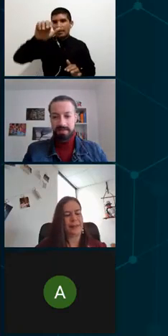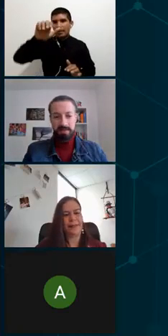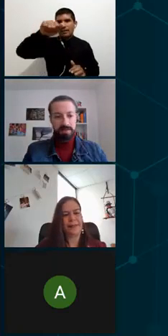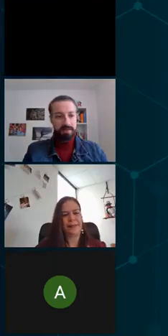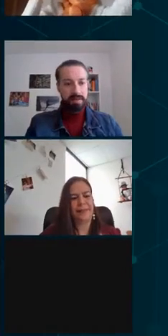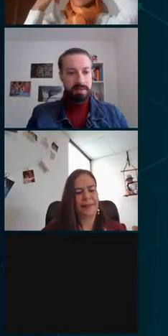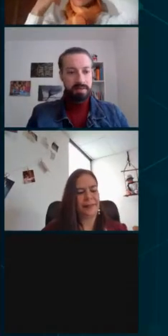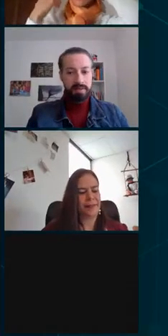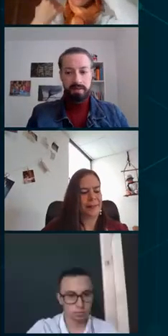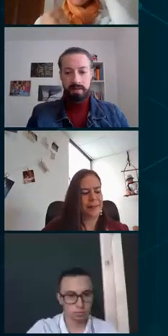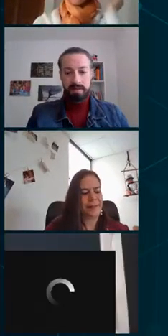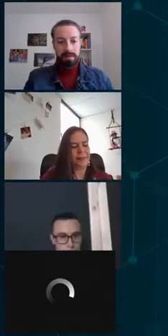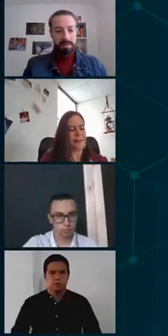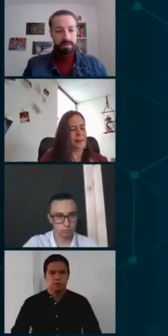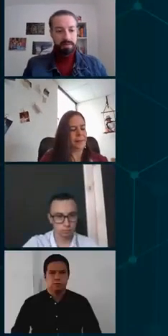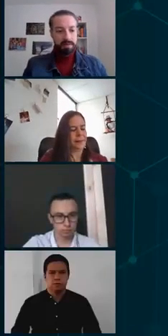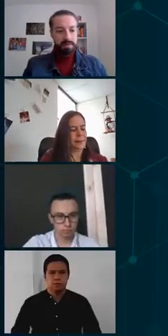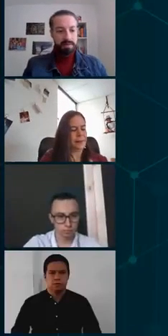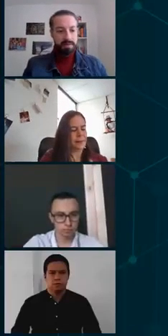Perfecto.